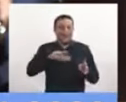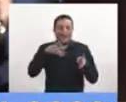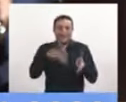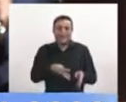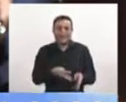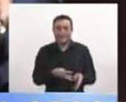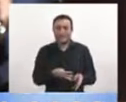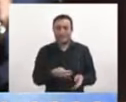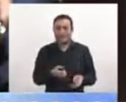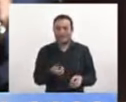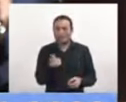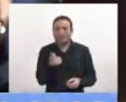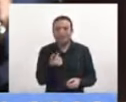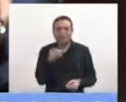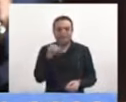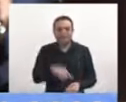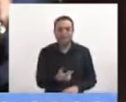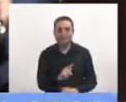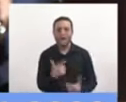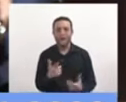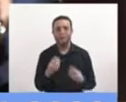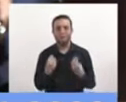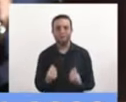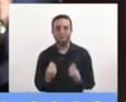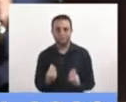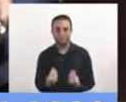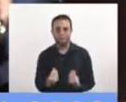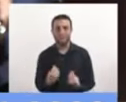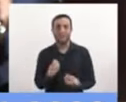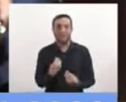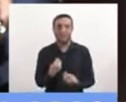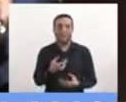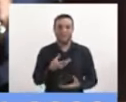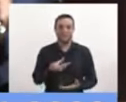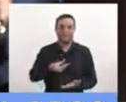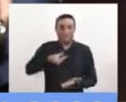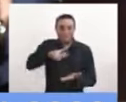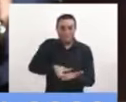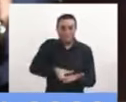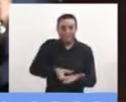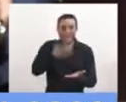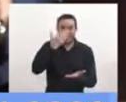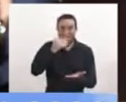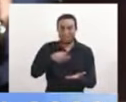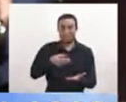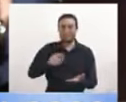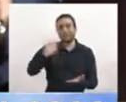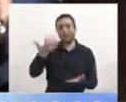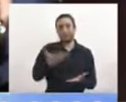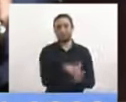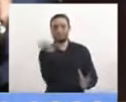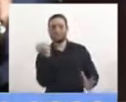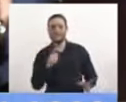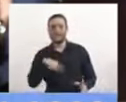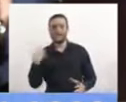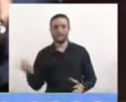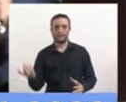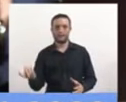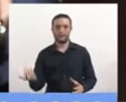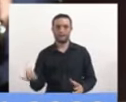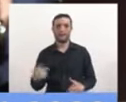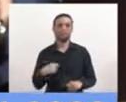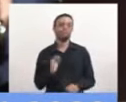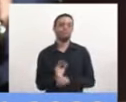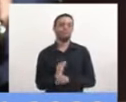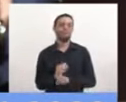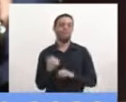otros lados. Es apropiarse del Estado para distintos fines que después no pueden brindar lo que tienen que brindar, por ejemplo, en